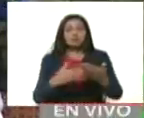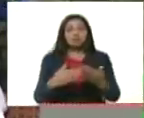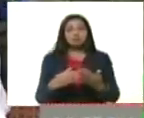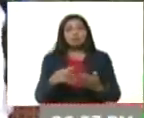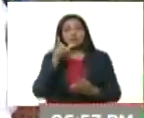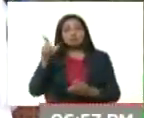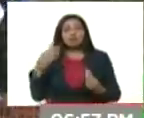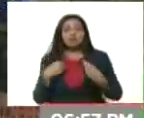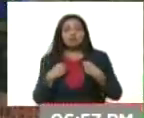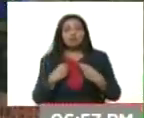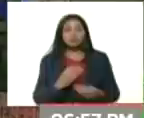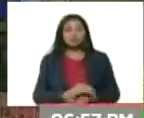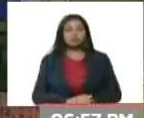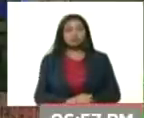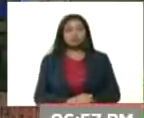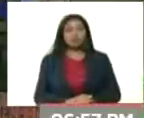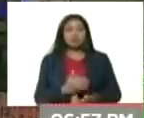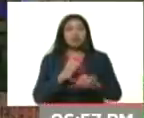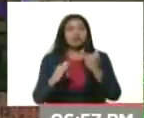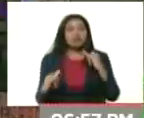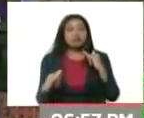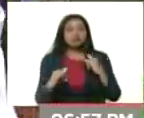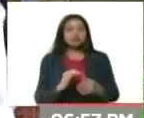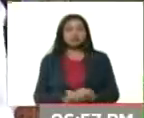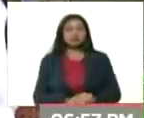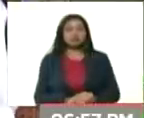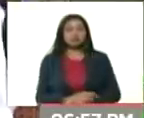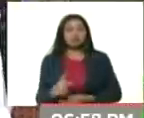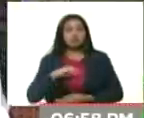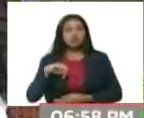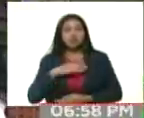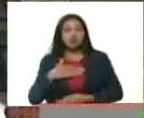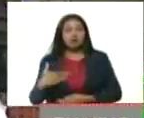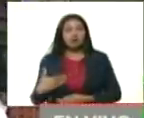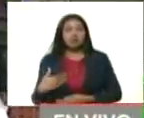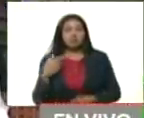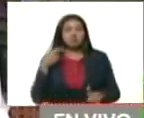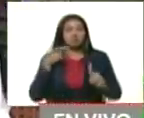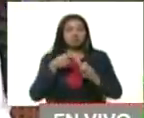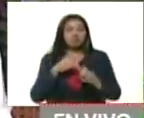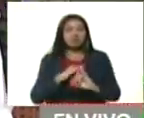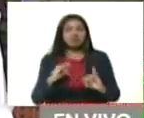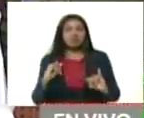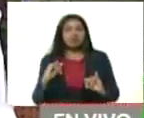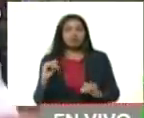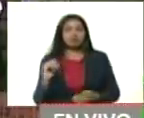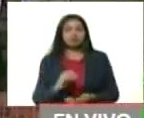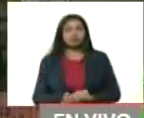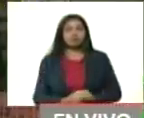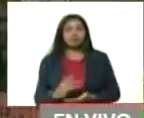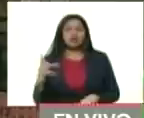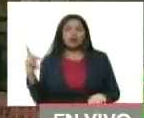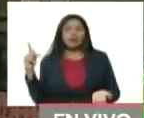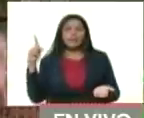millón de habitantes. Para finalizar, queremos señalar que han arribado al